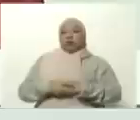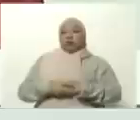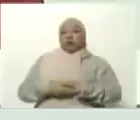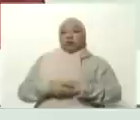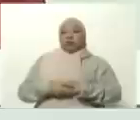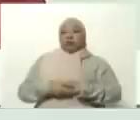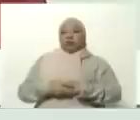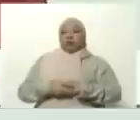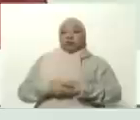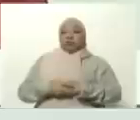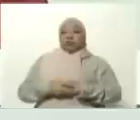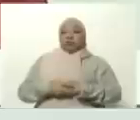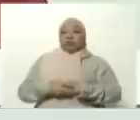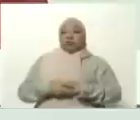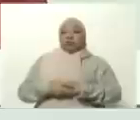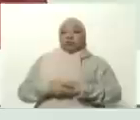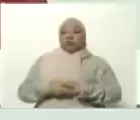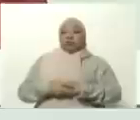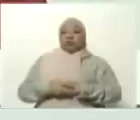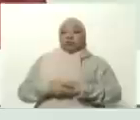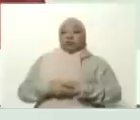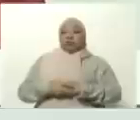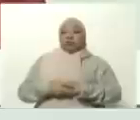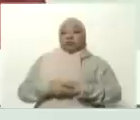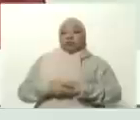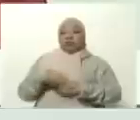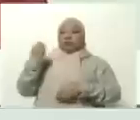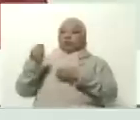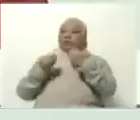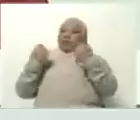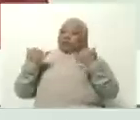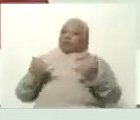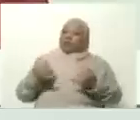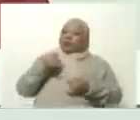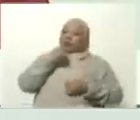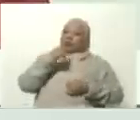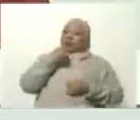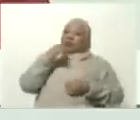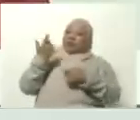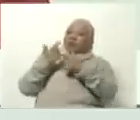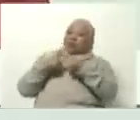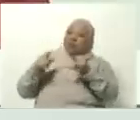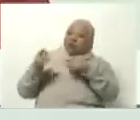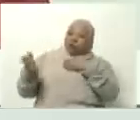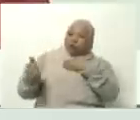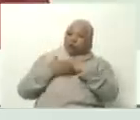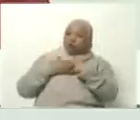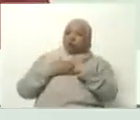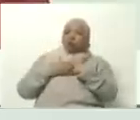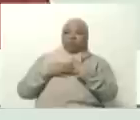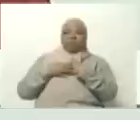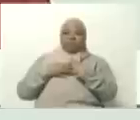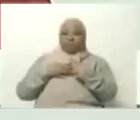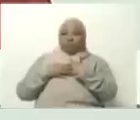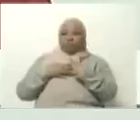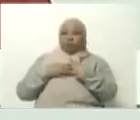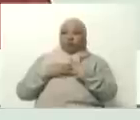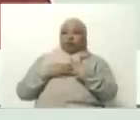Entonces nosotros queremos elecciones libres, sí, estamos totalmente de acuerdo, pero libres de sanciones, libres de bloqueo libres de